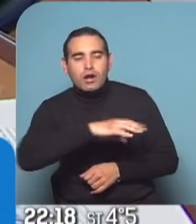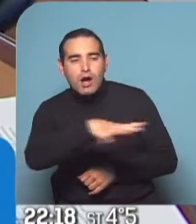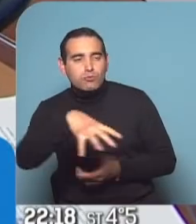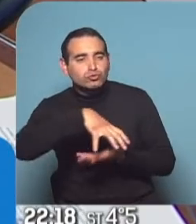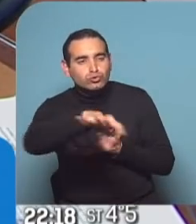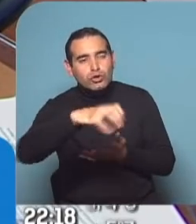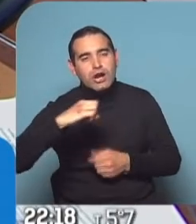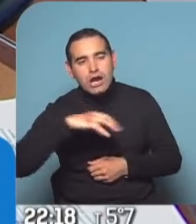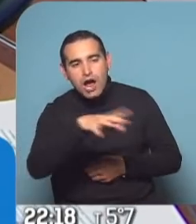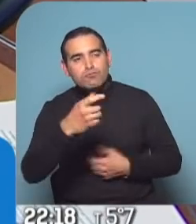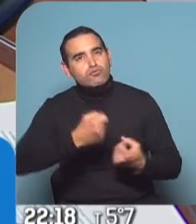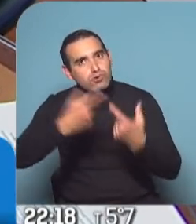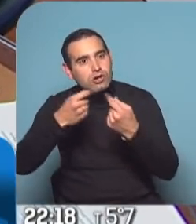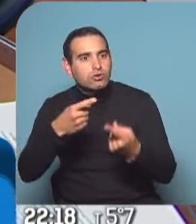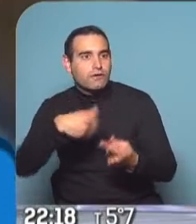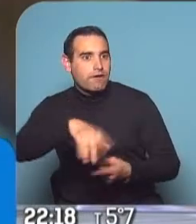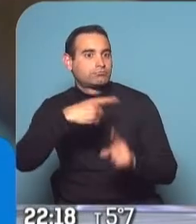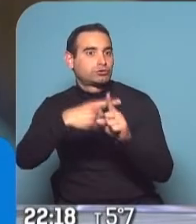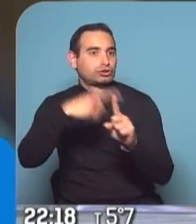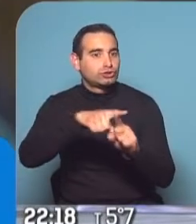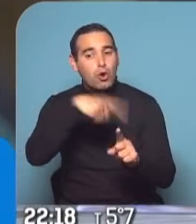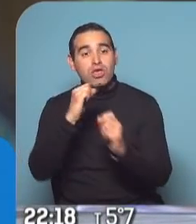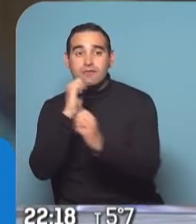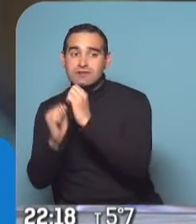exportadores se beneficiarían, los sectores